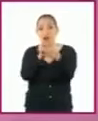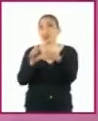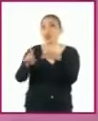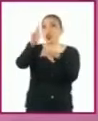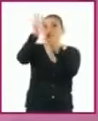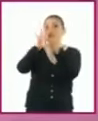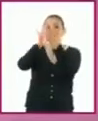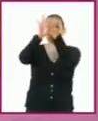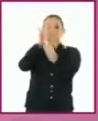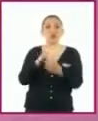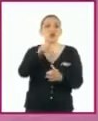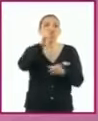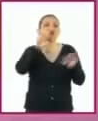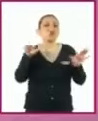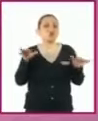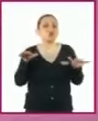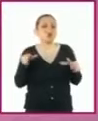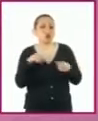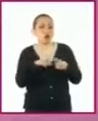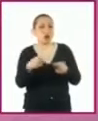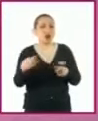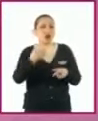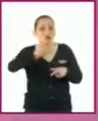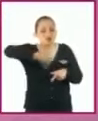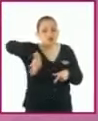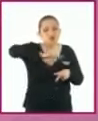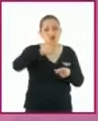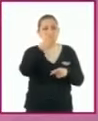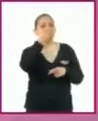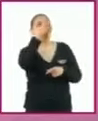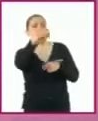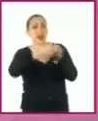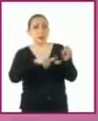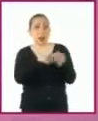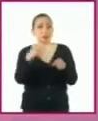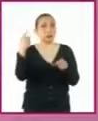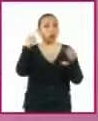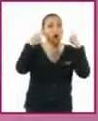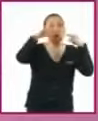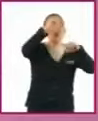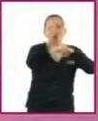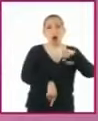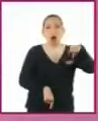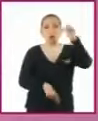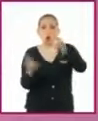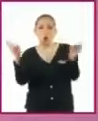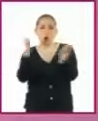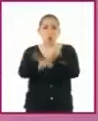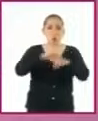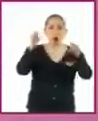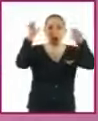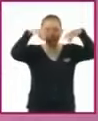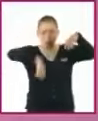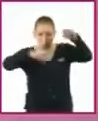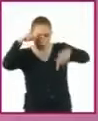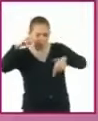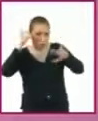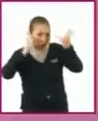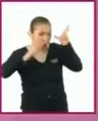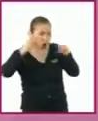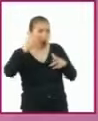dioses. El canto de los pájaros, el rugido de los animales, el sonido del trueno, del viento y del agua permitió al